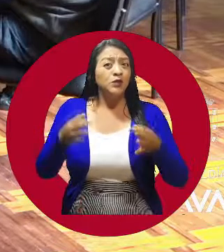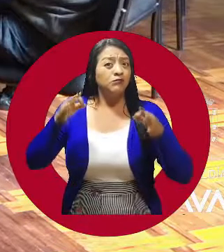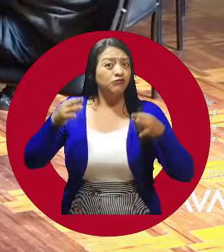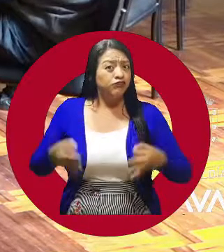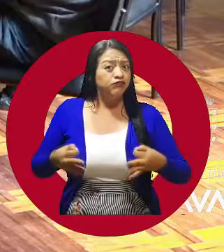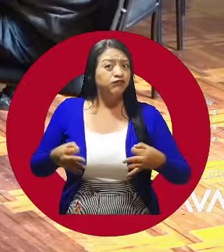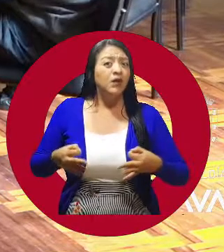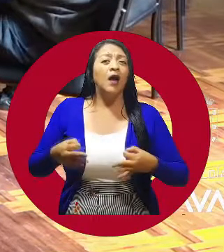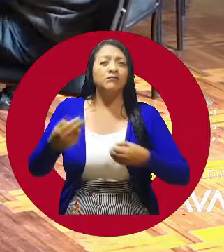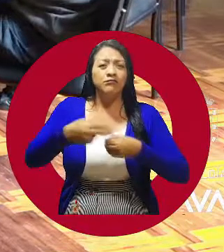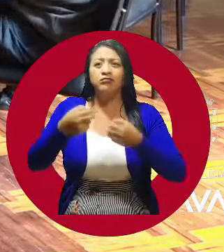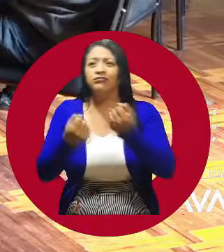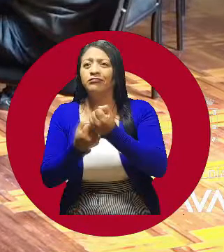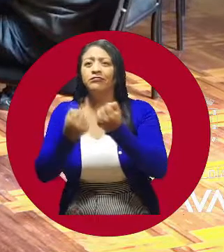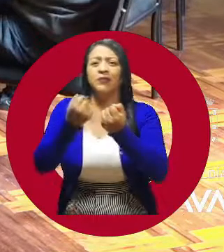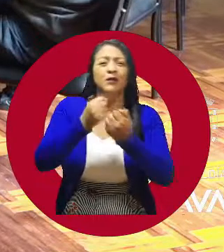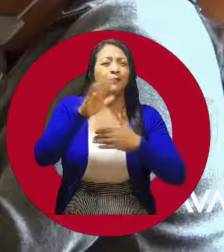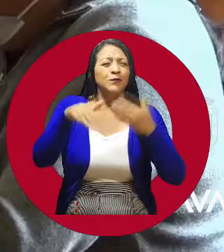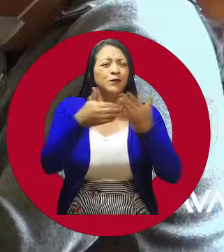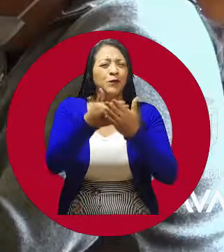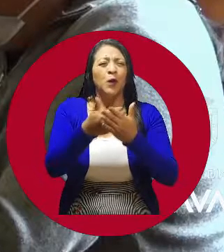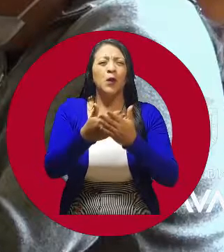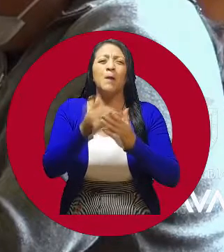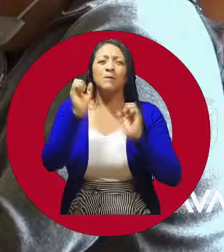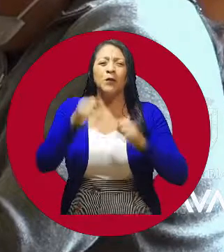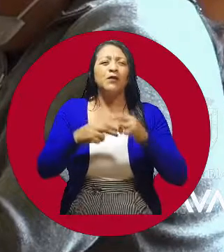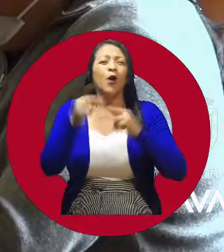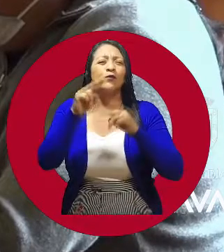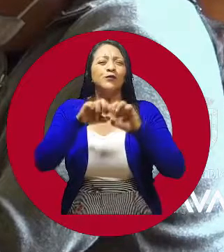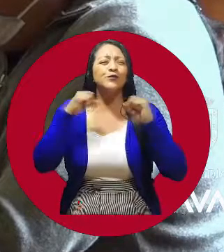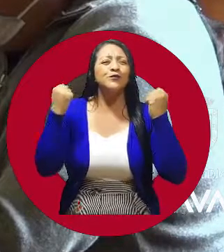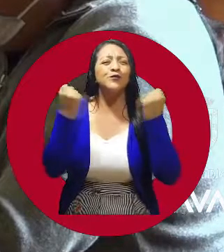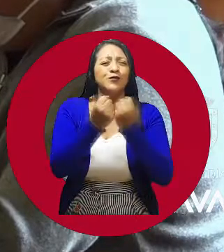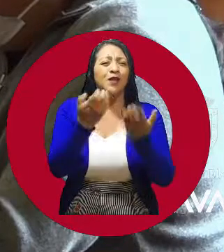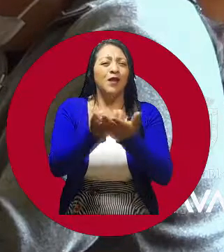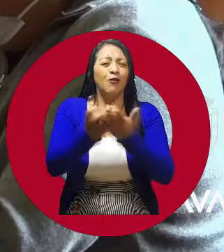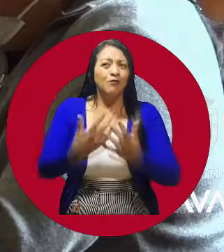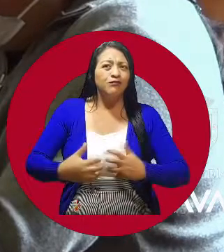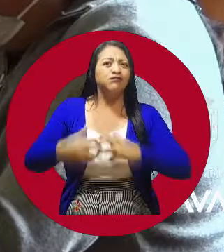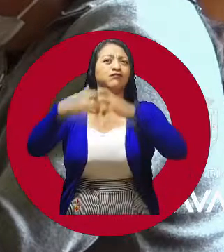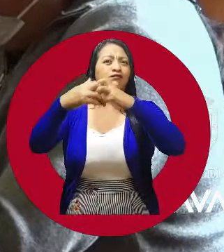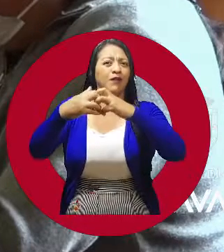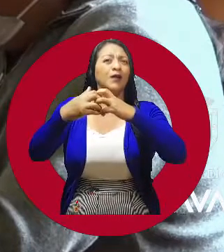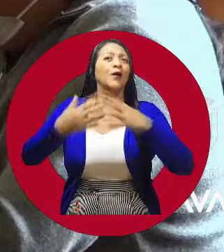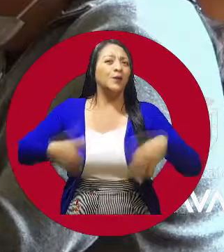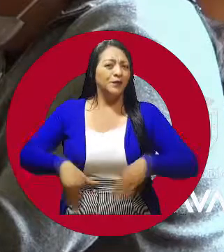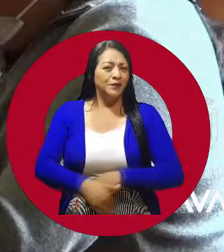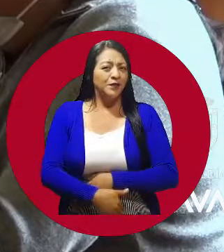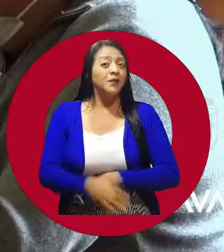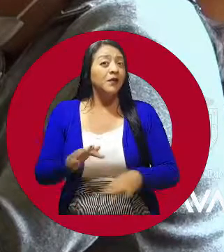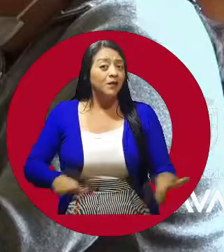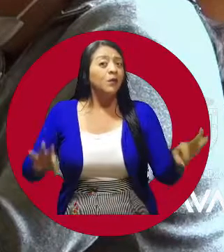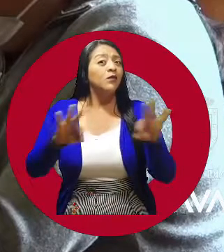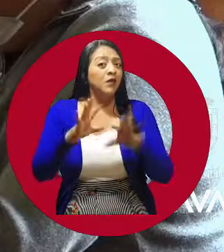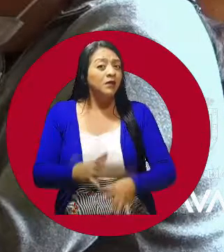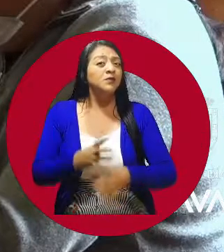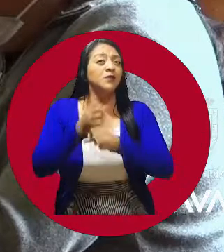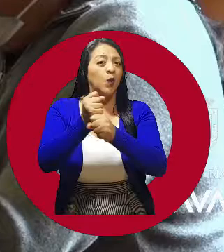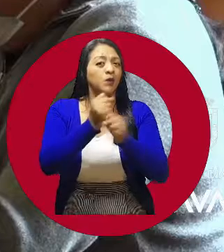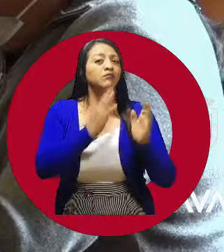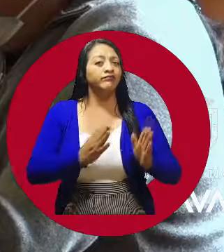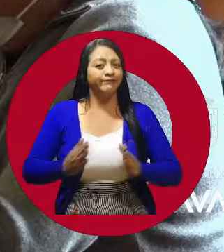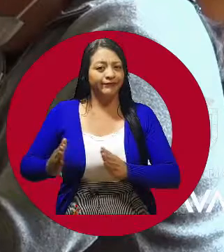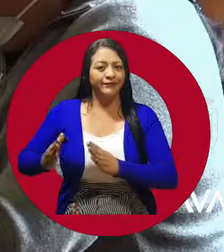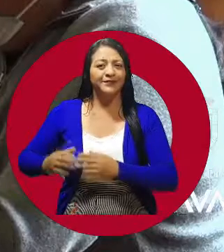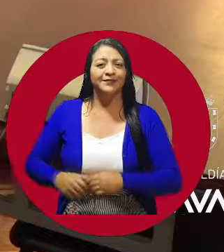ciudadana efectiva pueda contribuir con todo su potencial a la reconstrucción social y económica de Otavalo, teniendo en cuenta la importancia de la